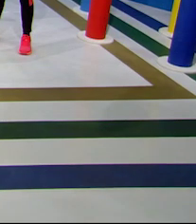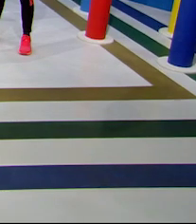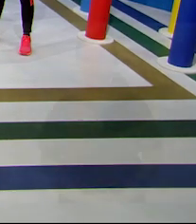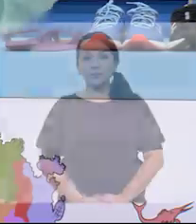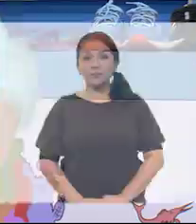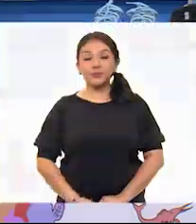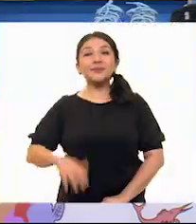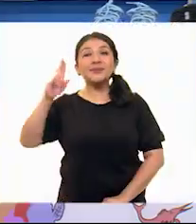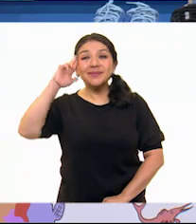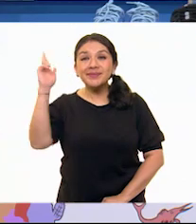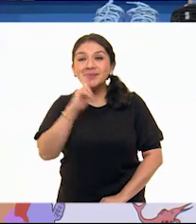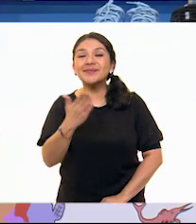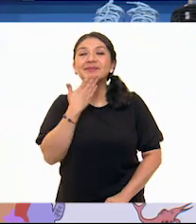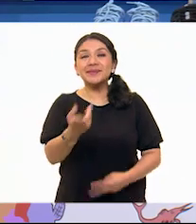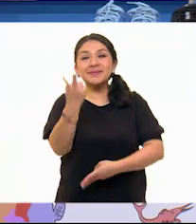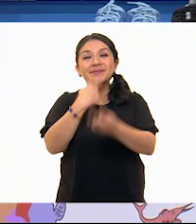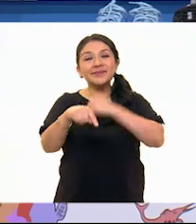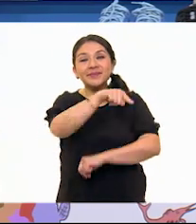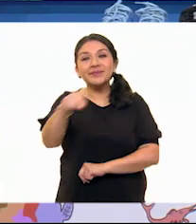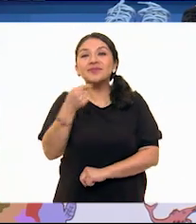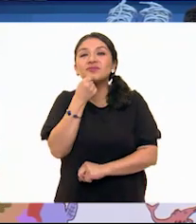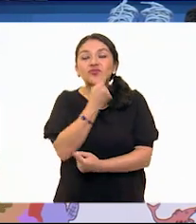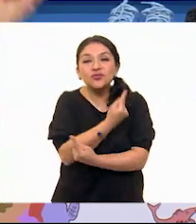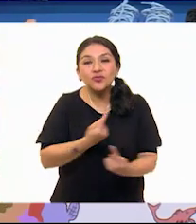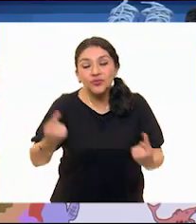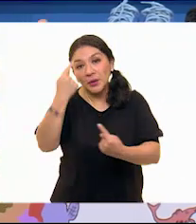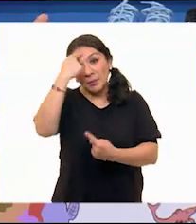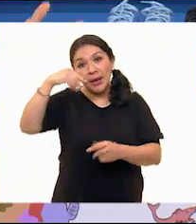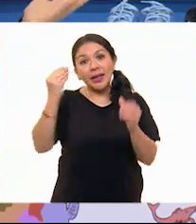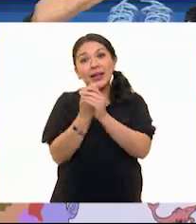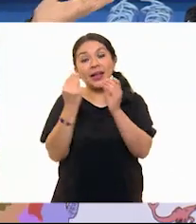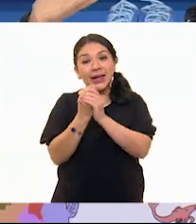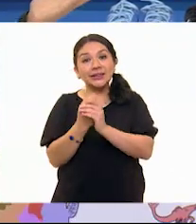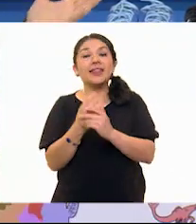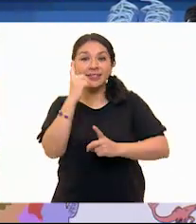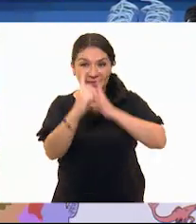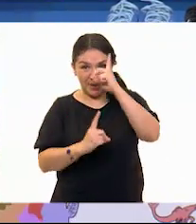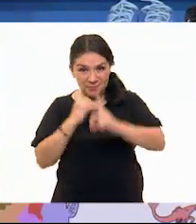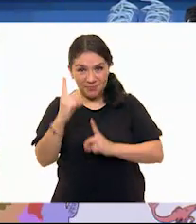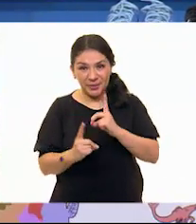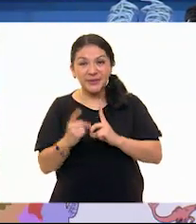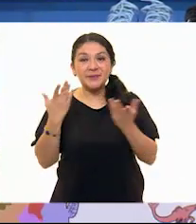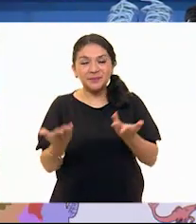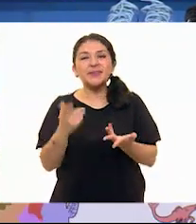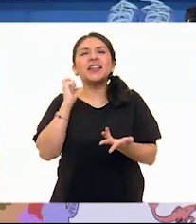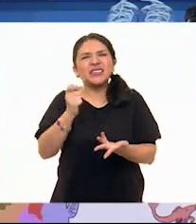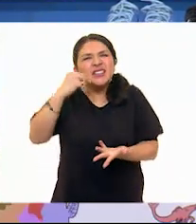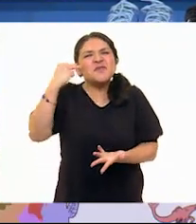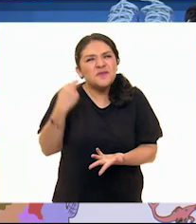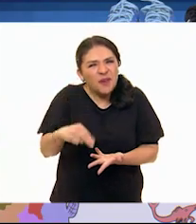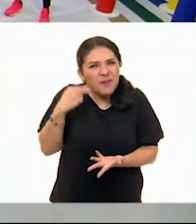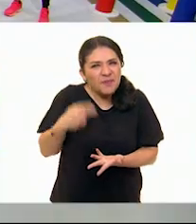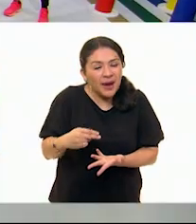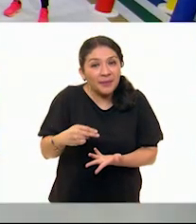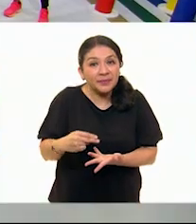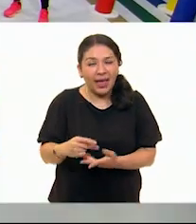¡Hola! Bienvenidas, niñas y niños, a una sesión más de educación física que se llama...